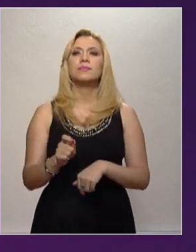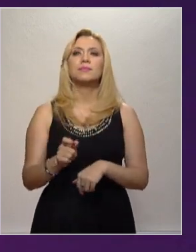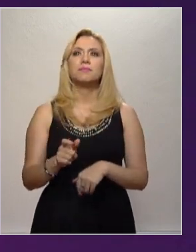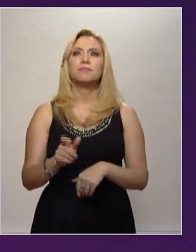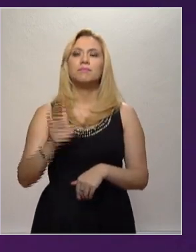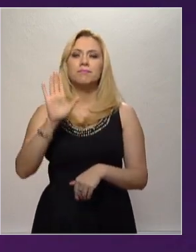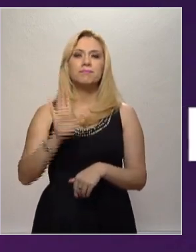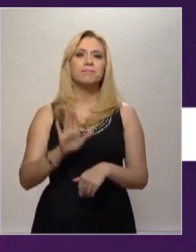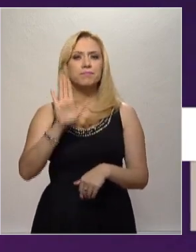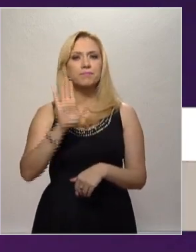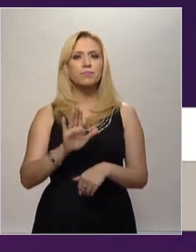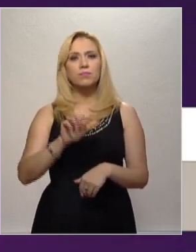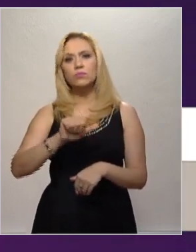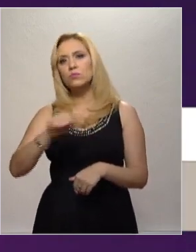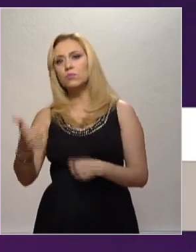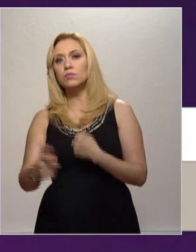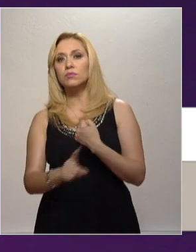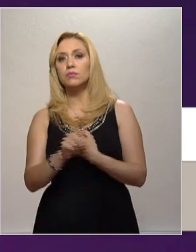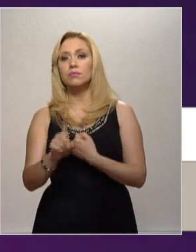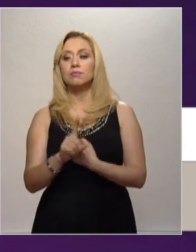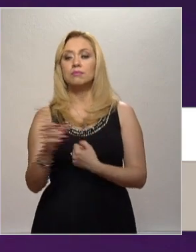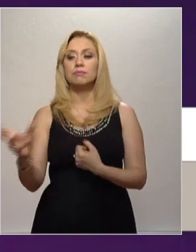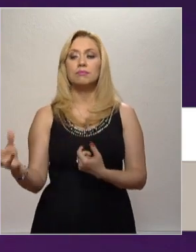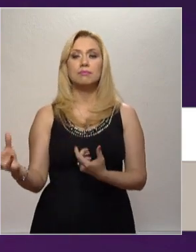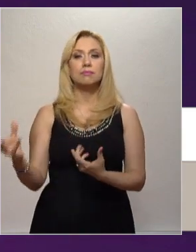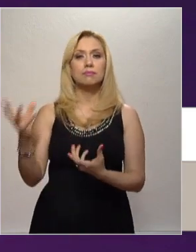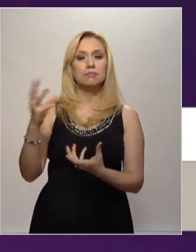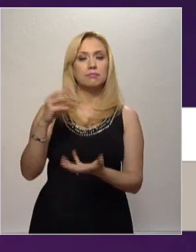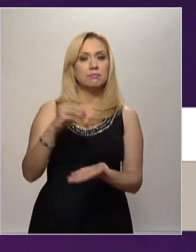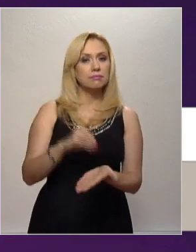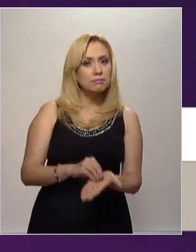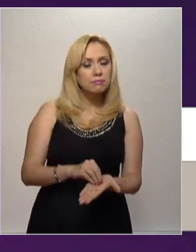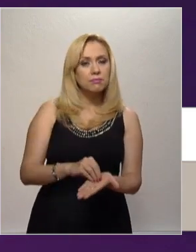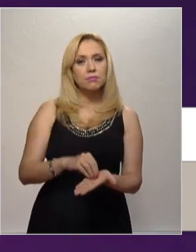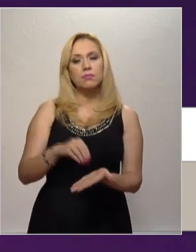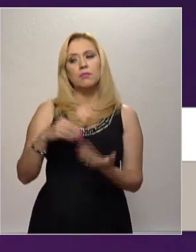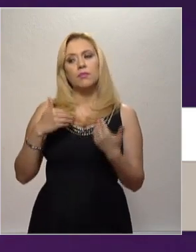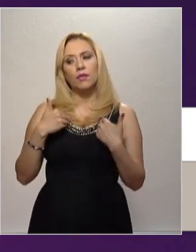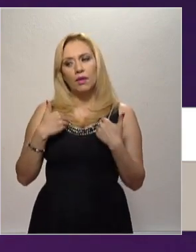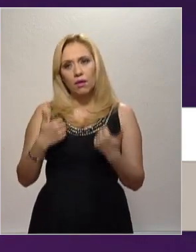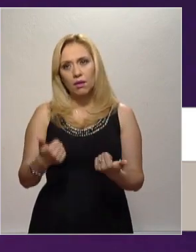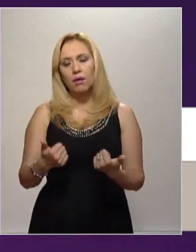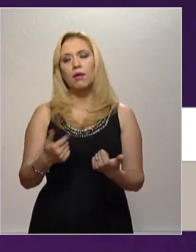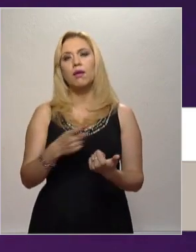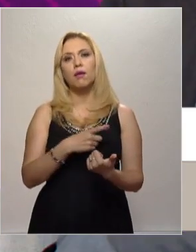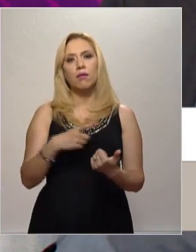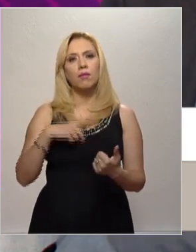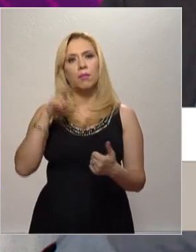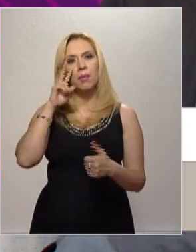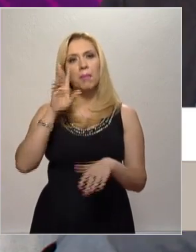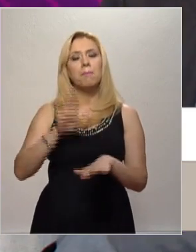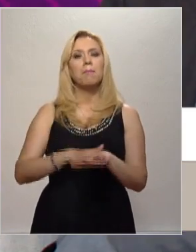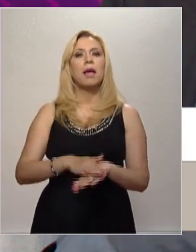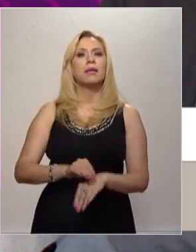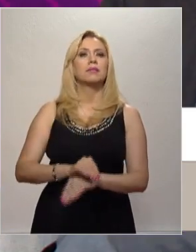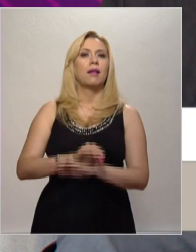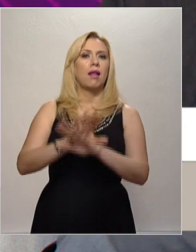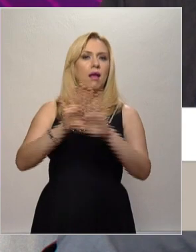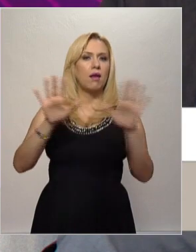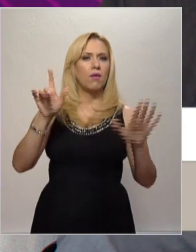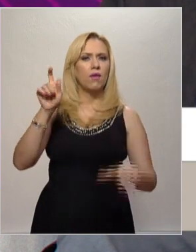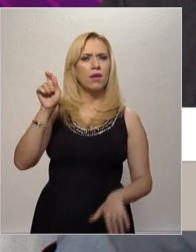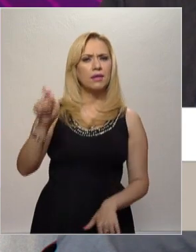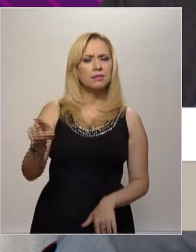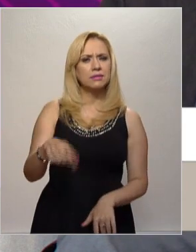manera desarticulada con otro problema que, si también lo comprendemos, creo que nos da una visión más compleja